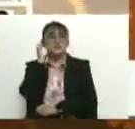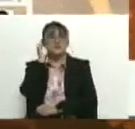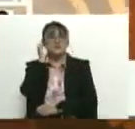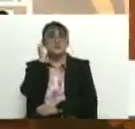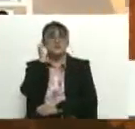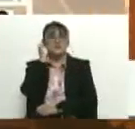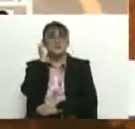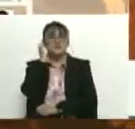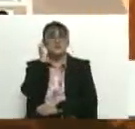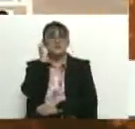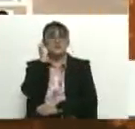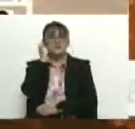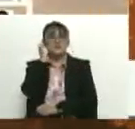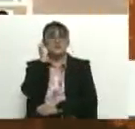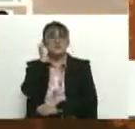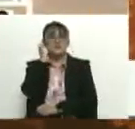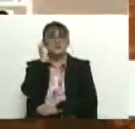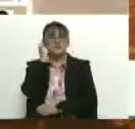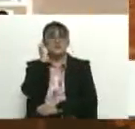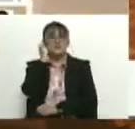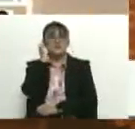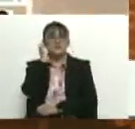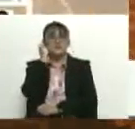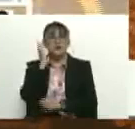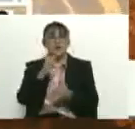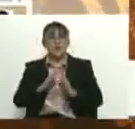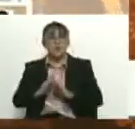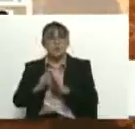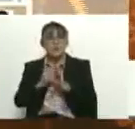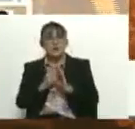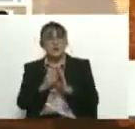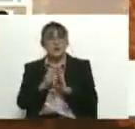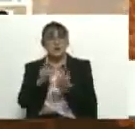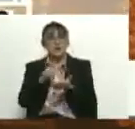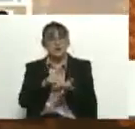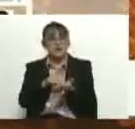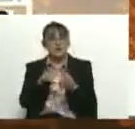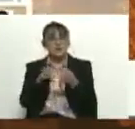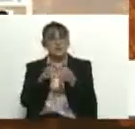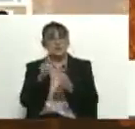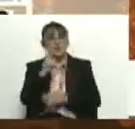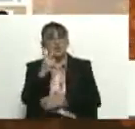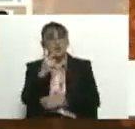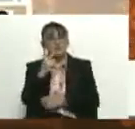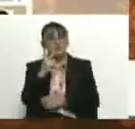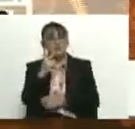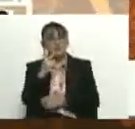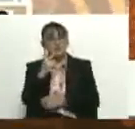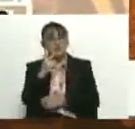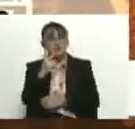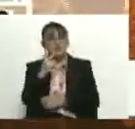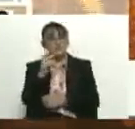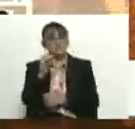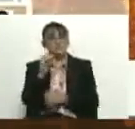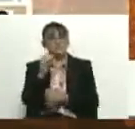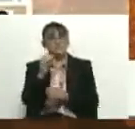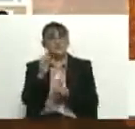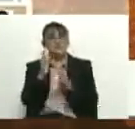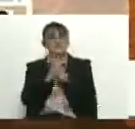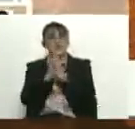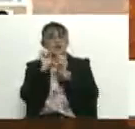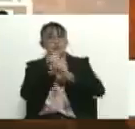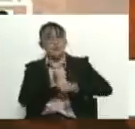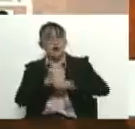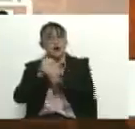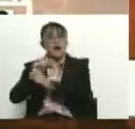alimentaria porque Generalmente estas comunidades salen a la troncal dos que es la carretera que une desde San Juan de Los Morros a